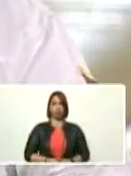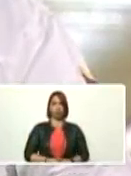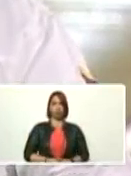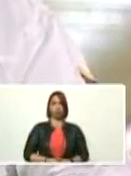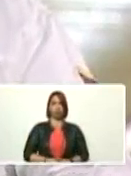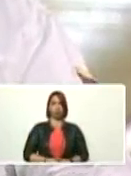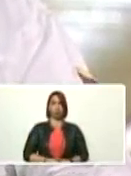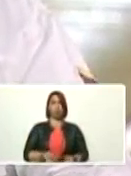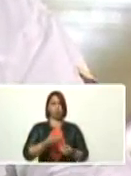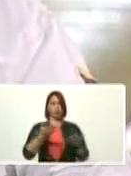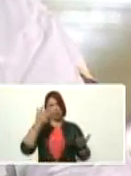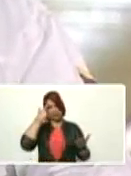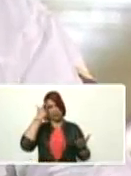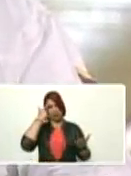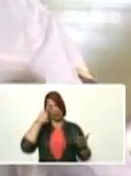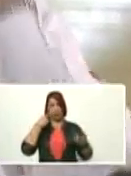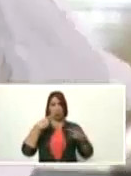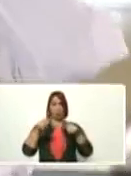¿Ustedes saben qué es TikTok?